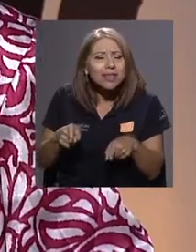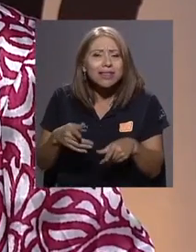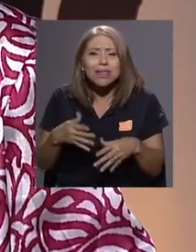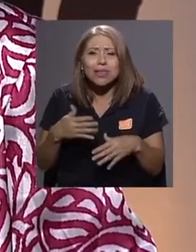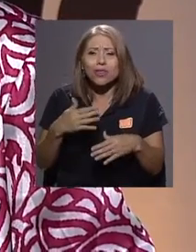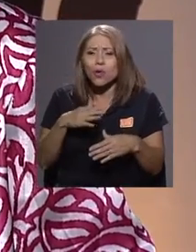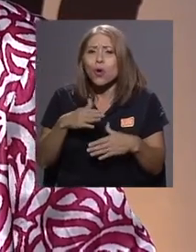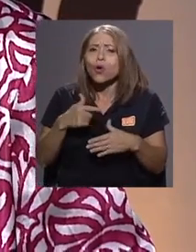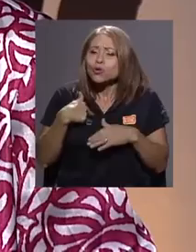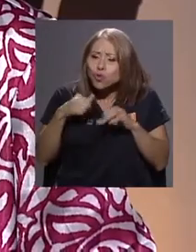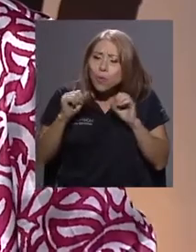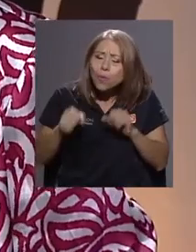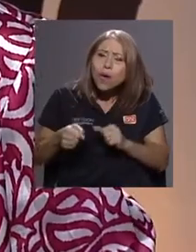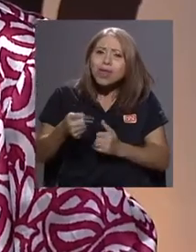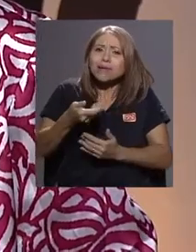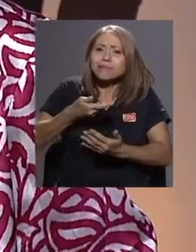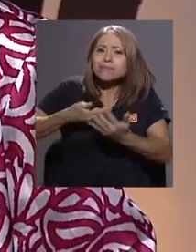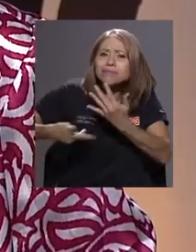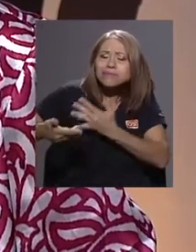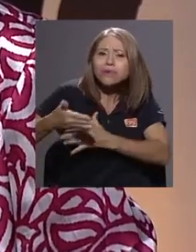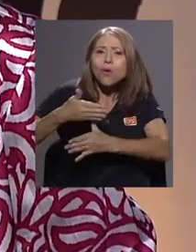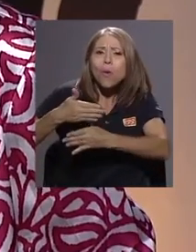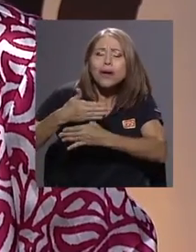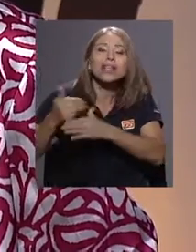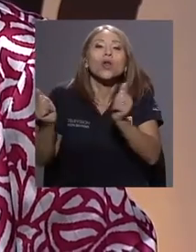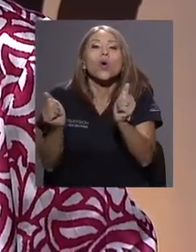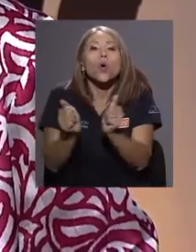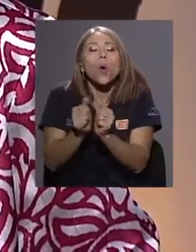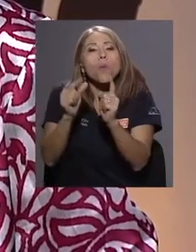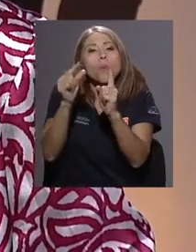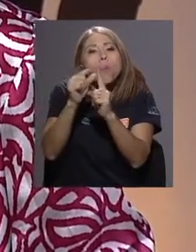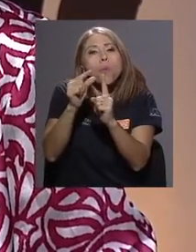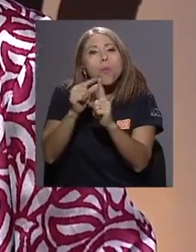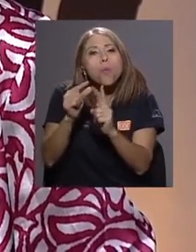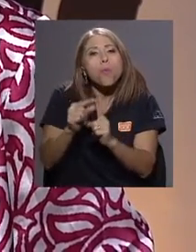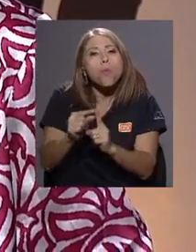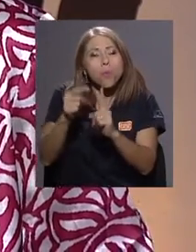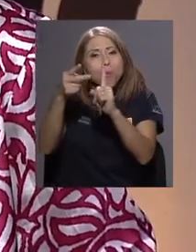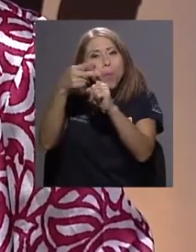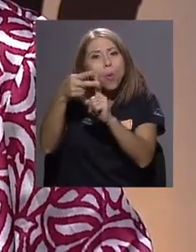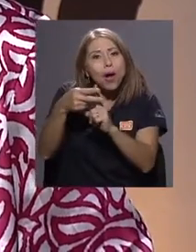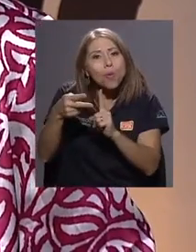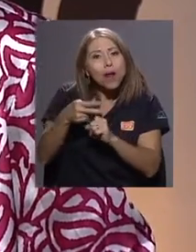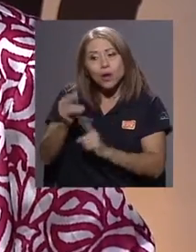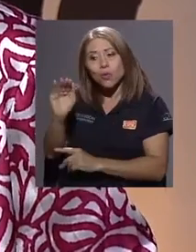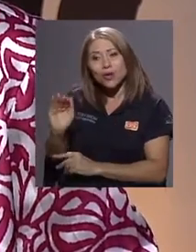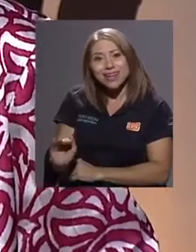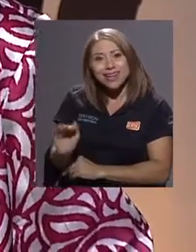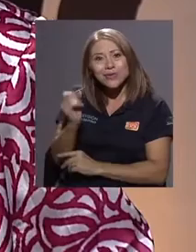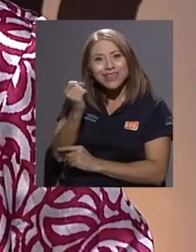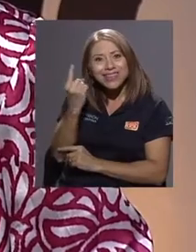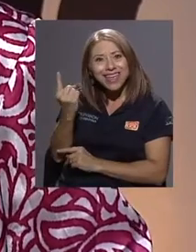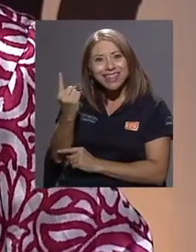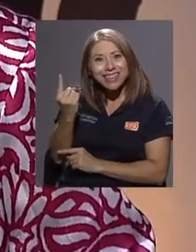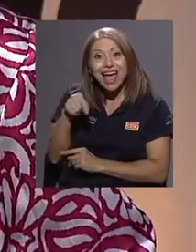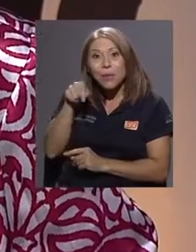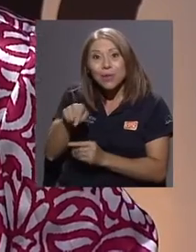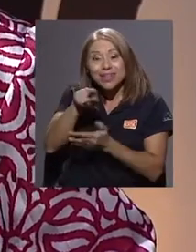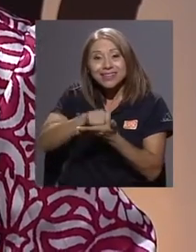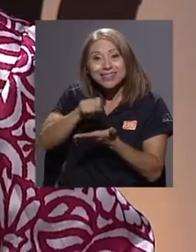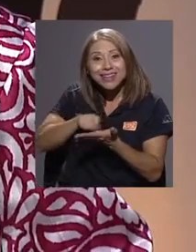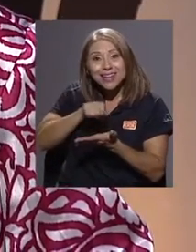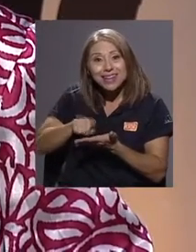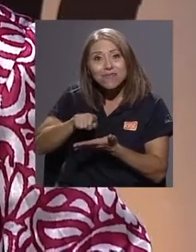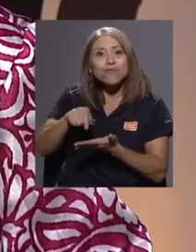mis experiencias en el vocabulario que el niño entienda pues porque este libro yo lo escribí prácticamente